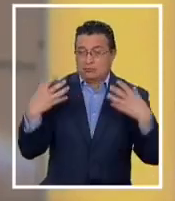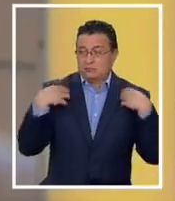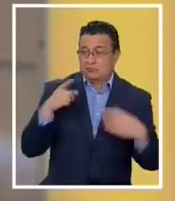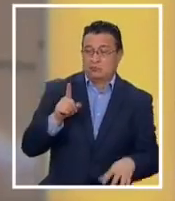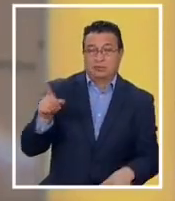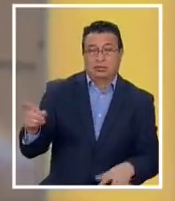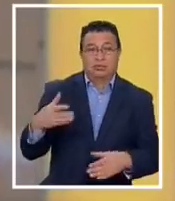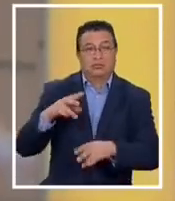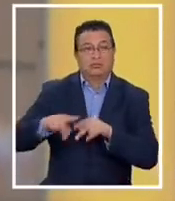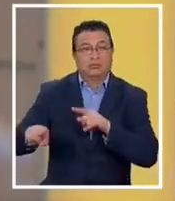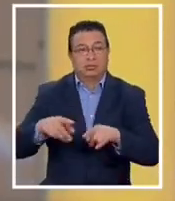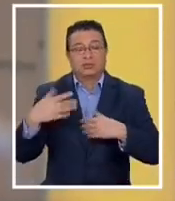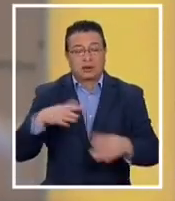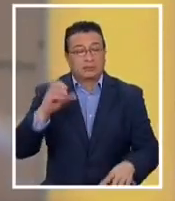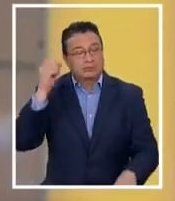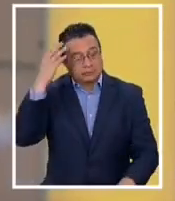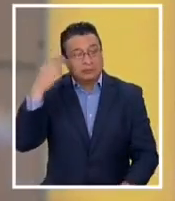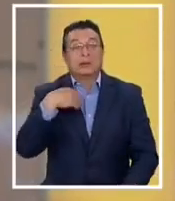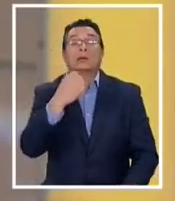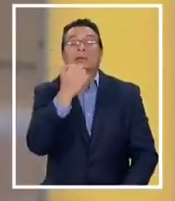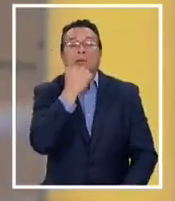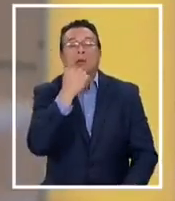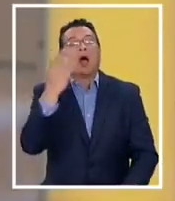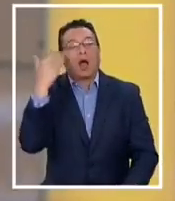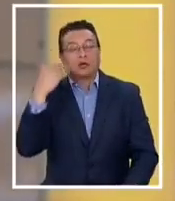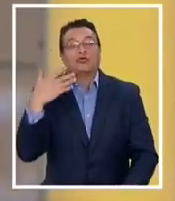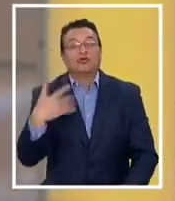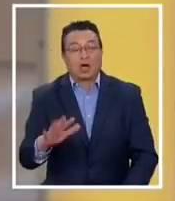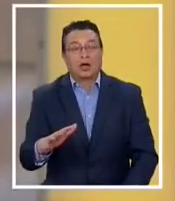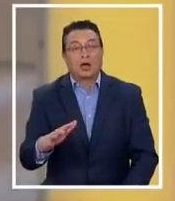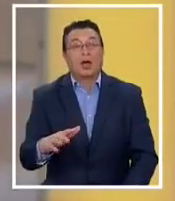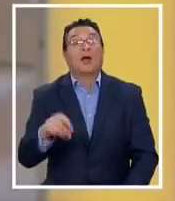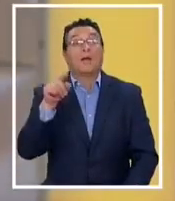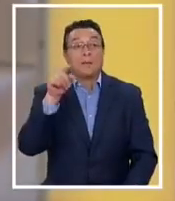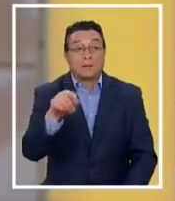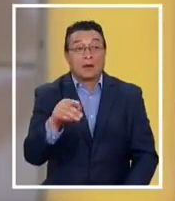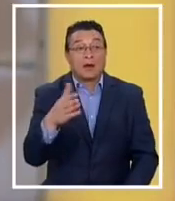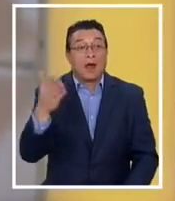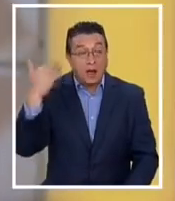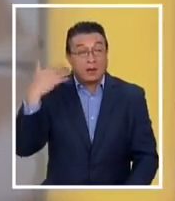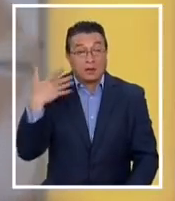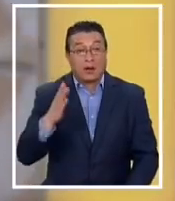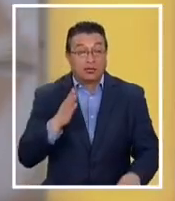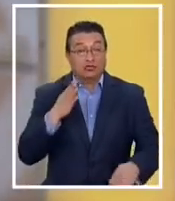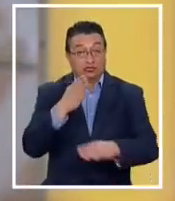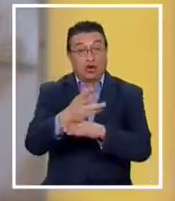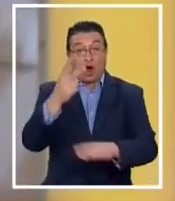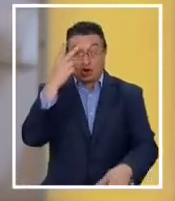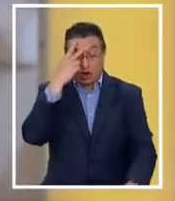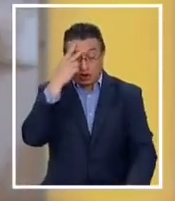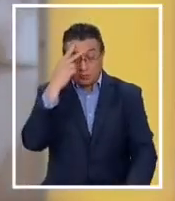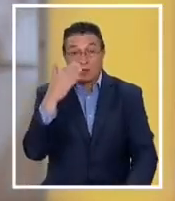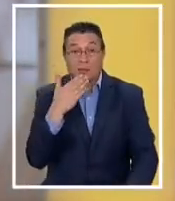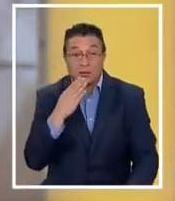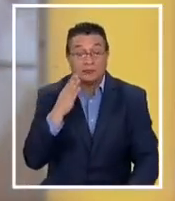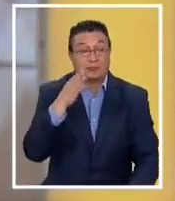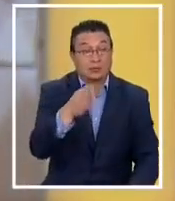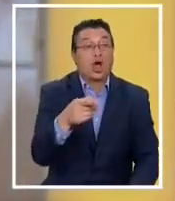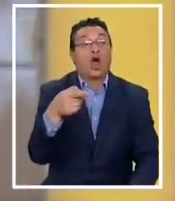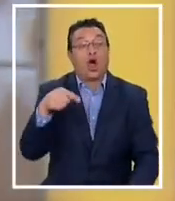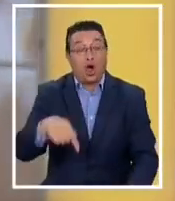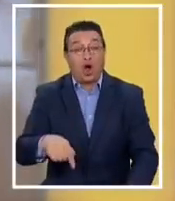los permisos ya aprendimos del error que cometimos hace tiempo también yendo a coquimbo y efectivamente